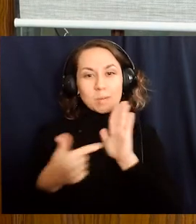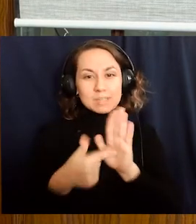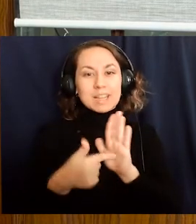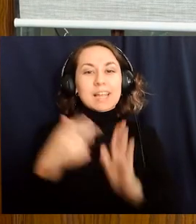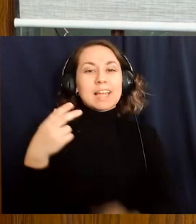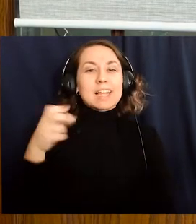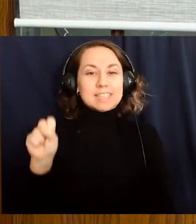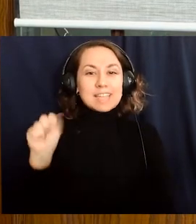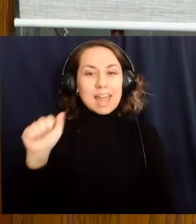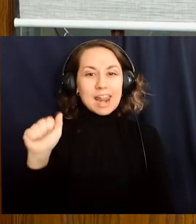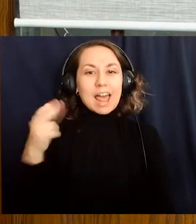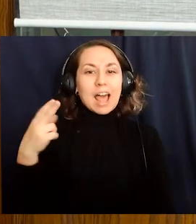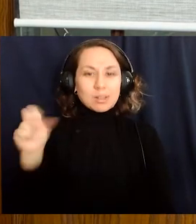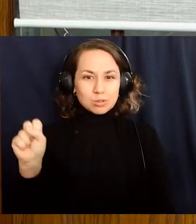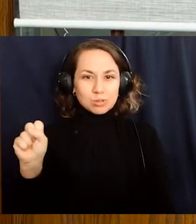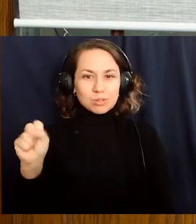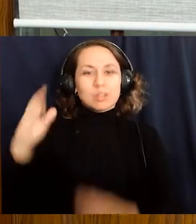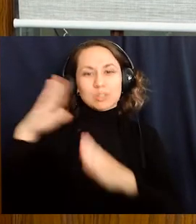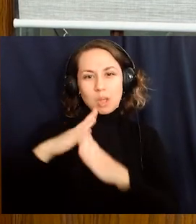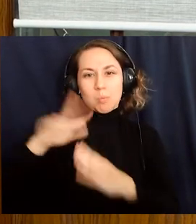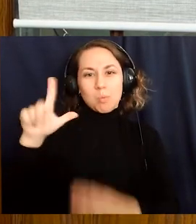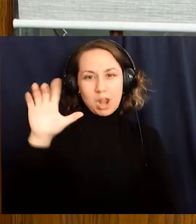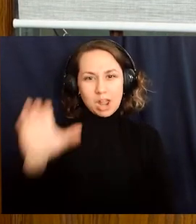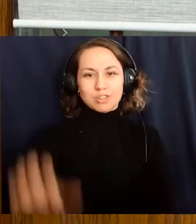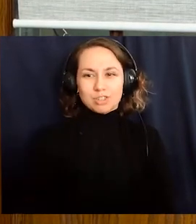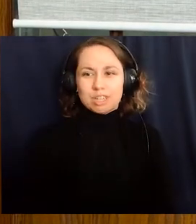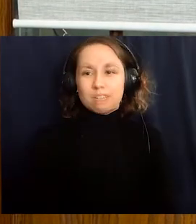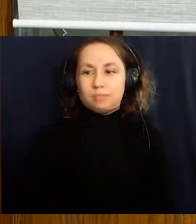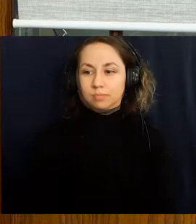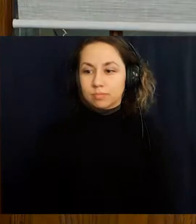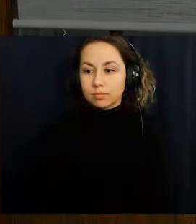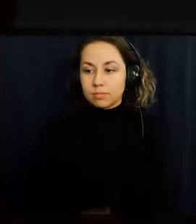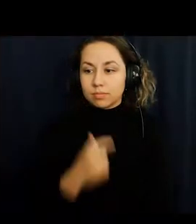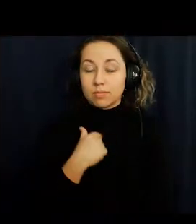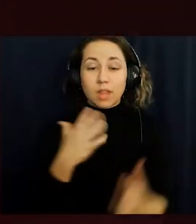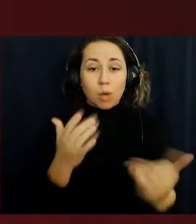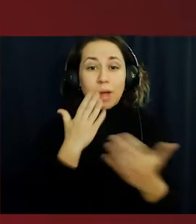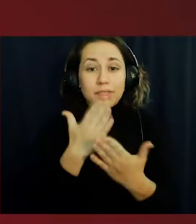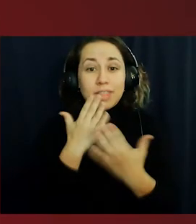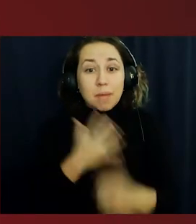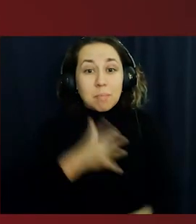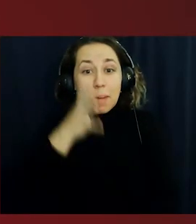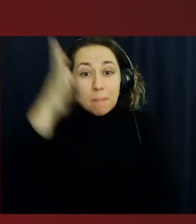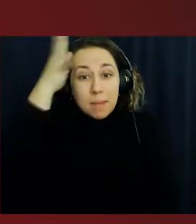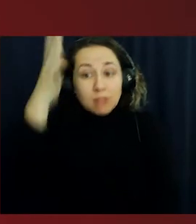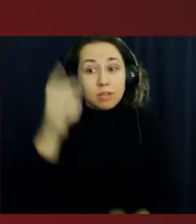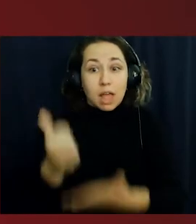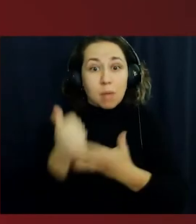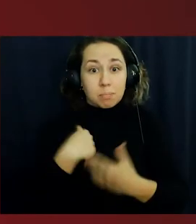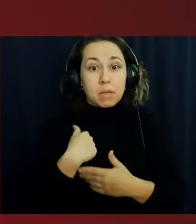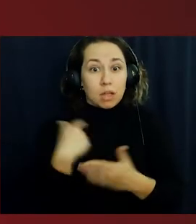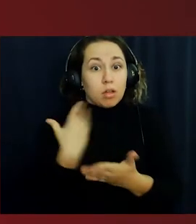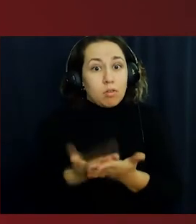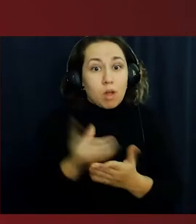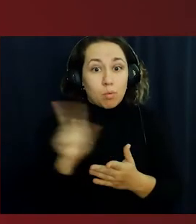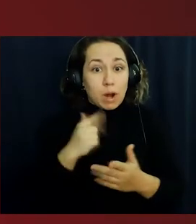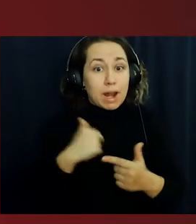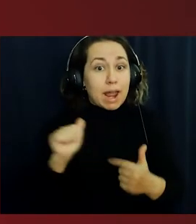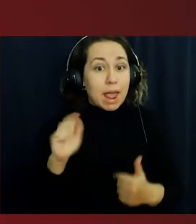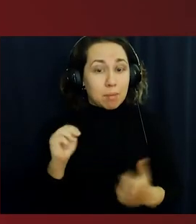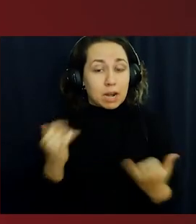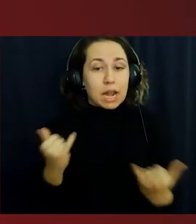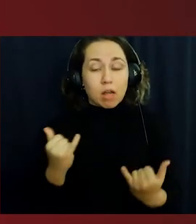our students representing Santa Ana High School in the top 100. I would like Quiero agradecer a mis padres